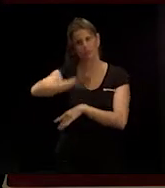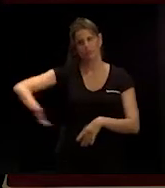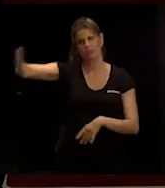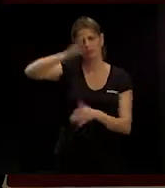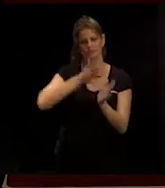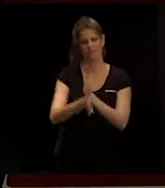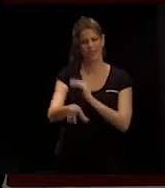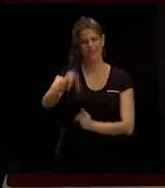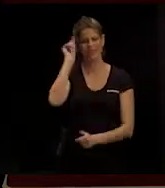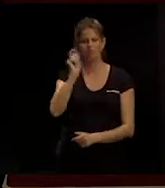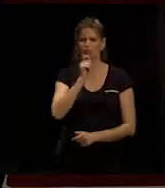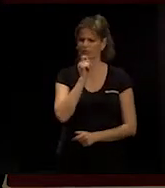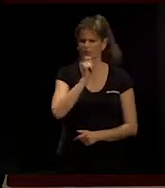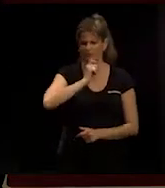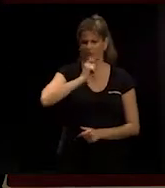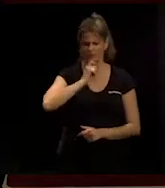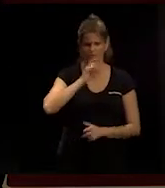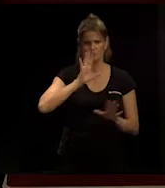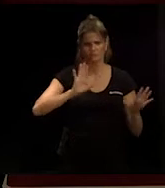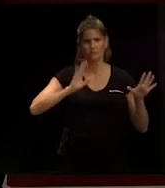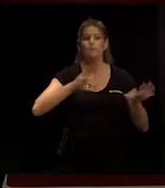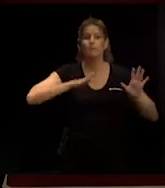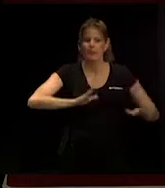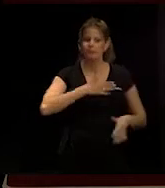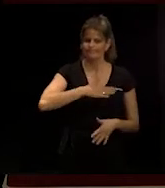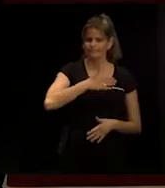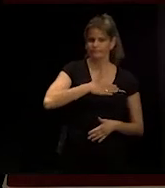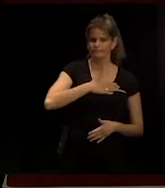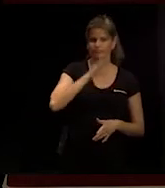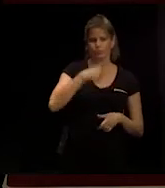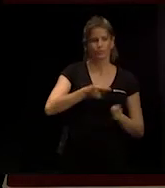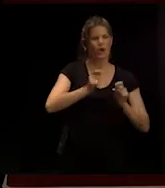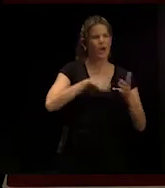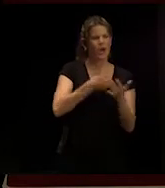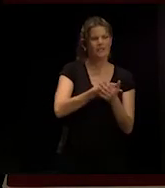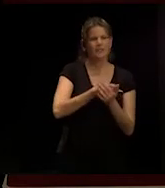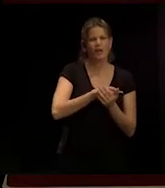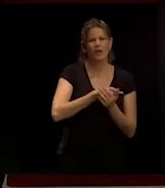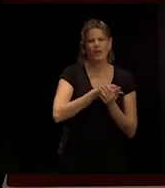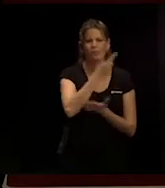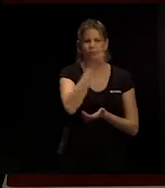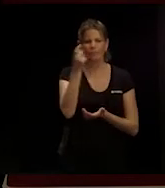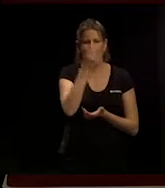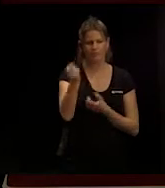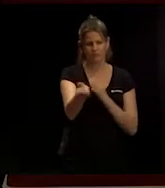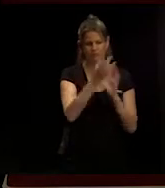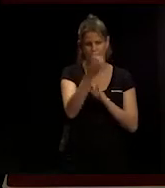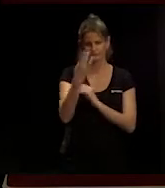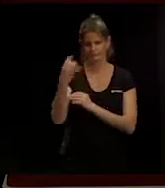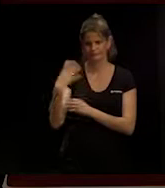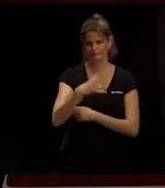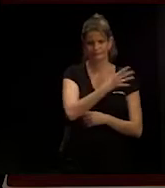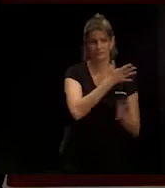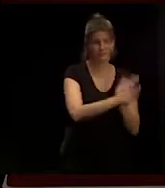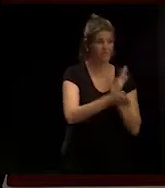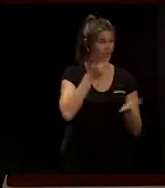elección difícil en cualquier caso, pero también grata, porque hemos llegado a recibir hasta un medio centenar de comunicaciones, lo cual indica que no